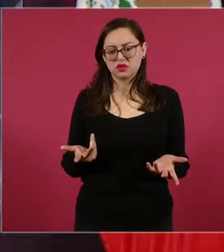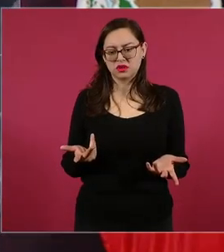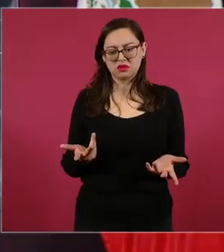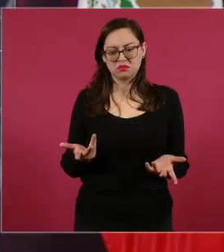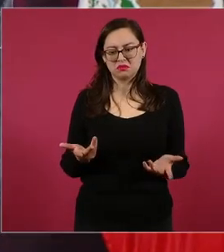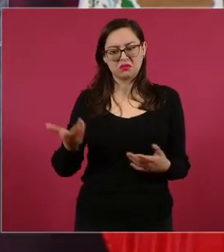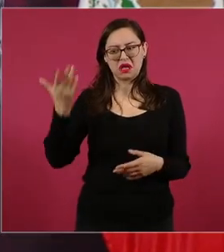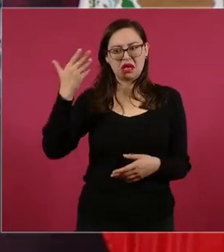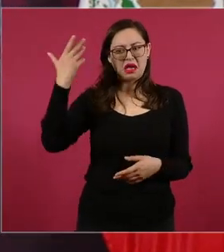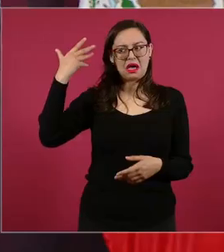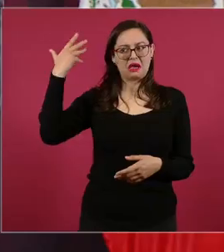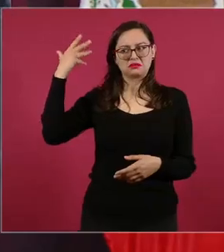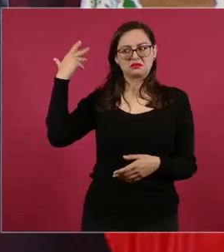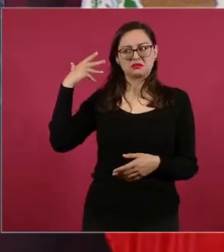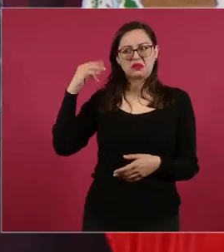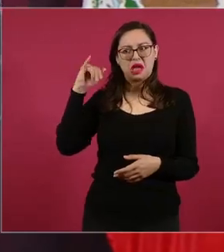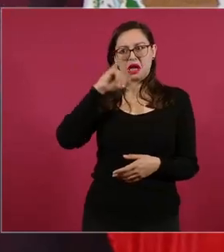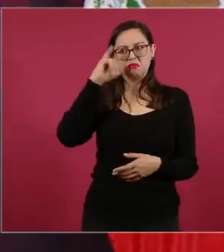electa,